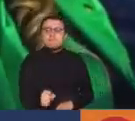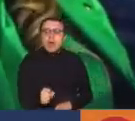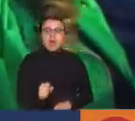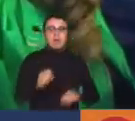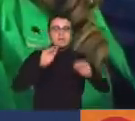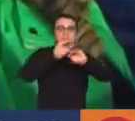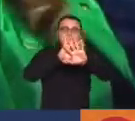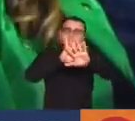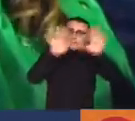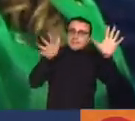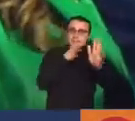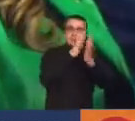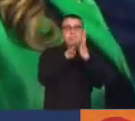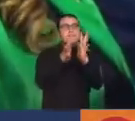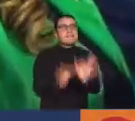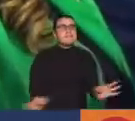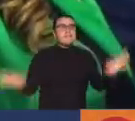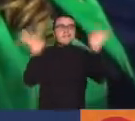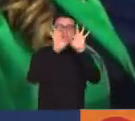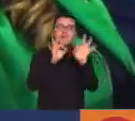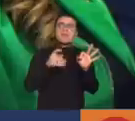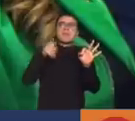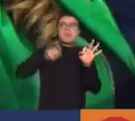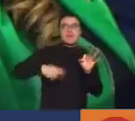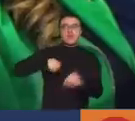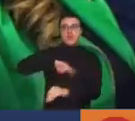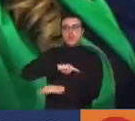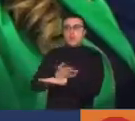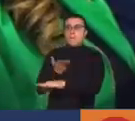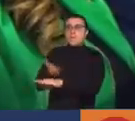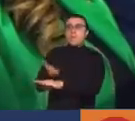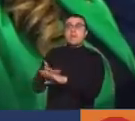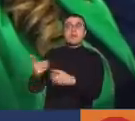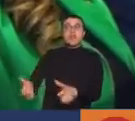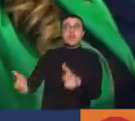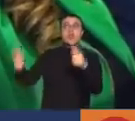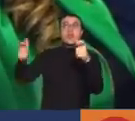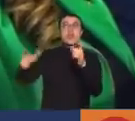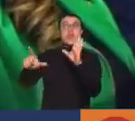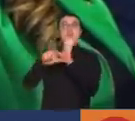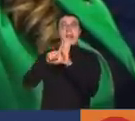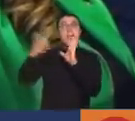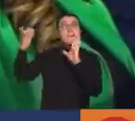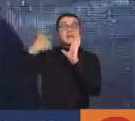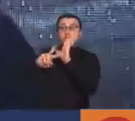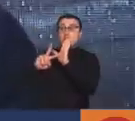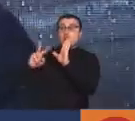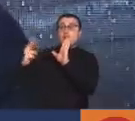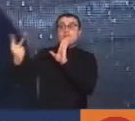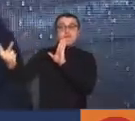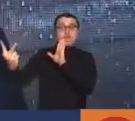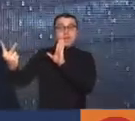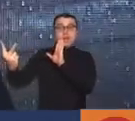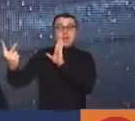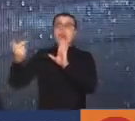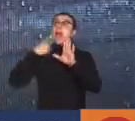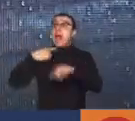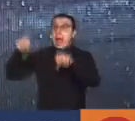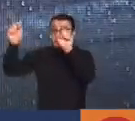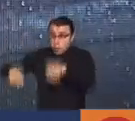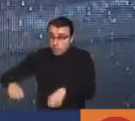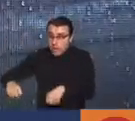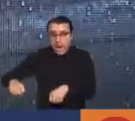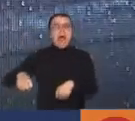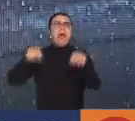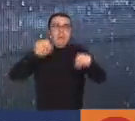aprueba la reforma pensional que hemos presentado al Congreso. aunque es difícil de entenderlo,